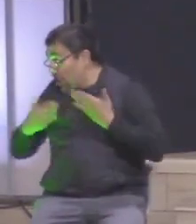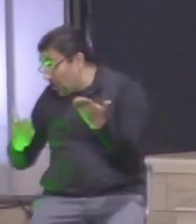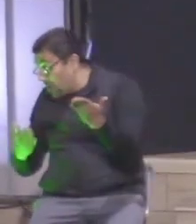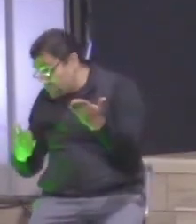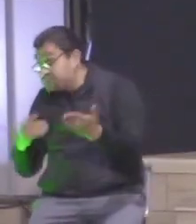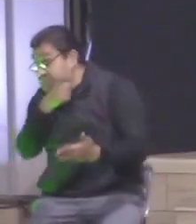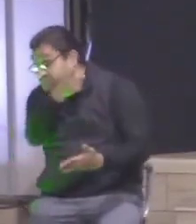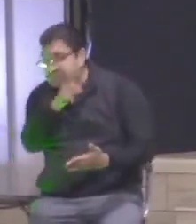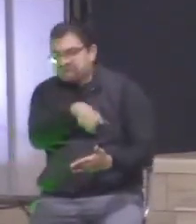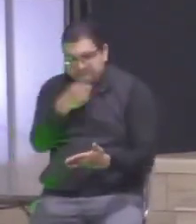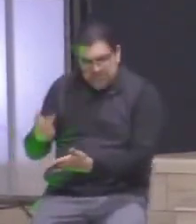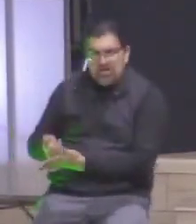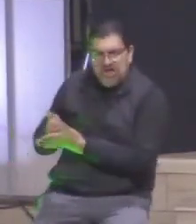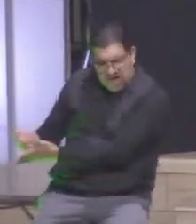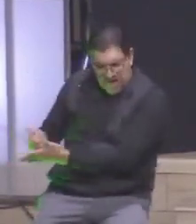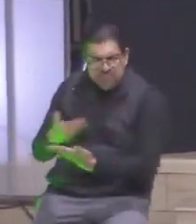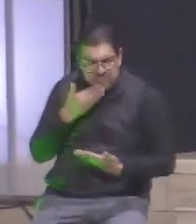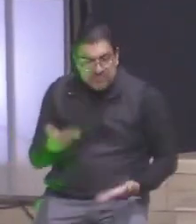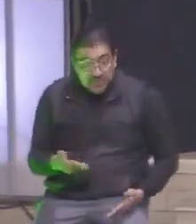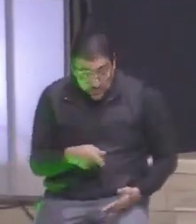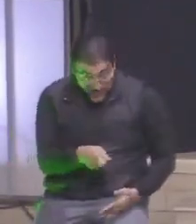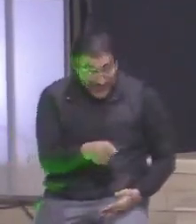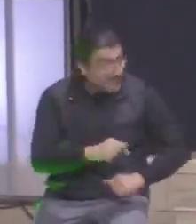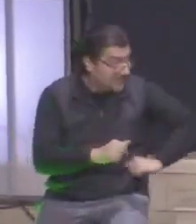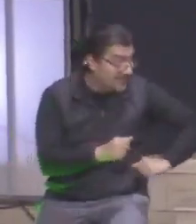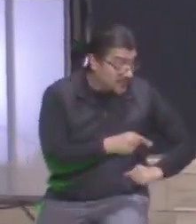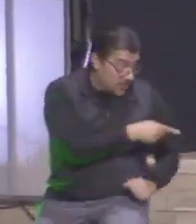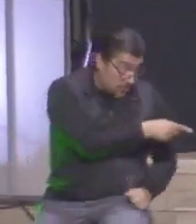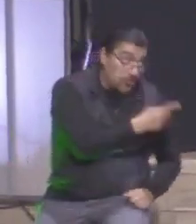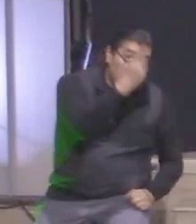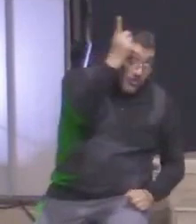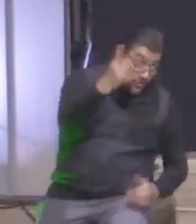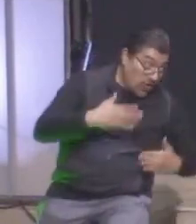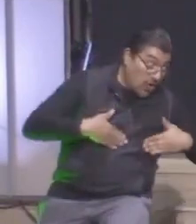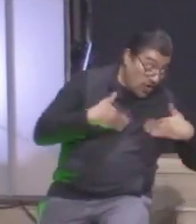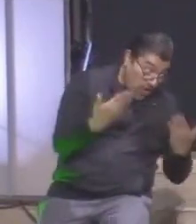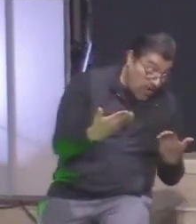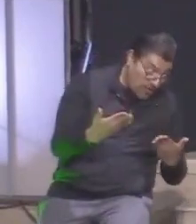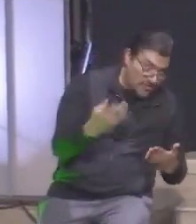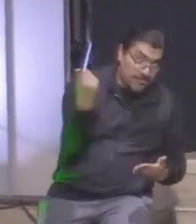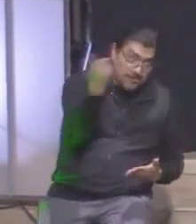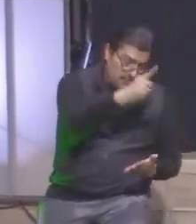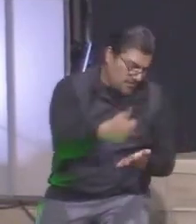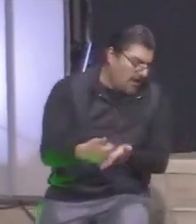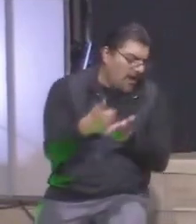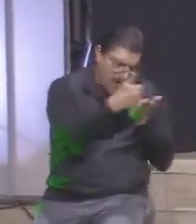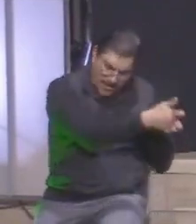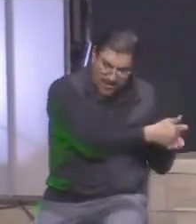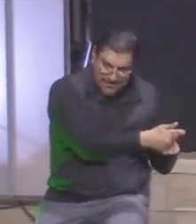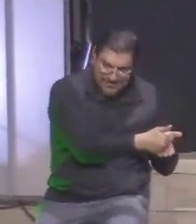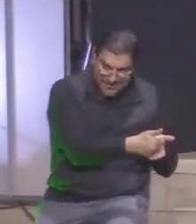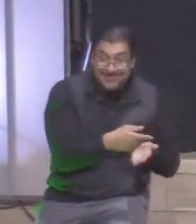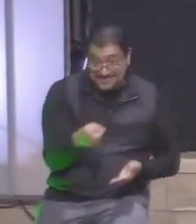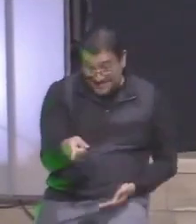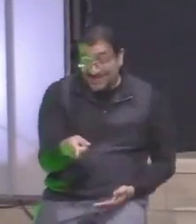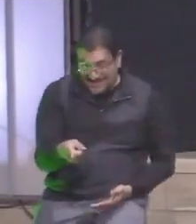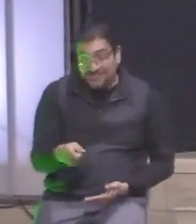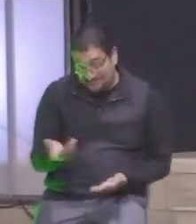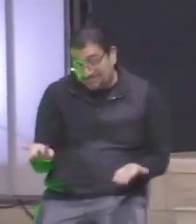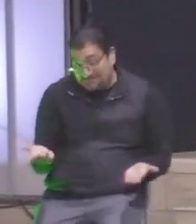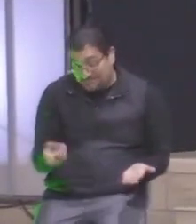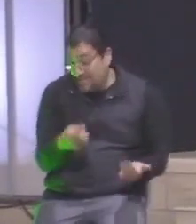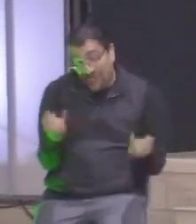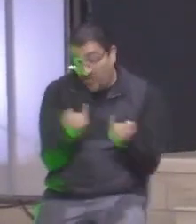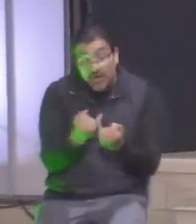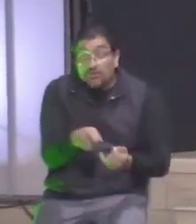hace miral al otro lado Dígale Oye si confías él lo hace es increíble porque